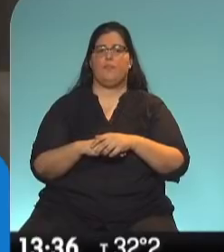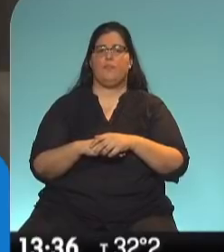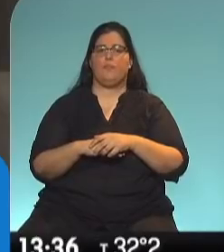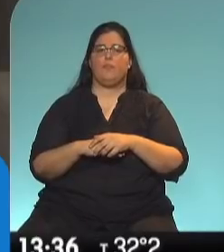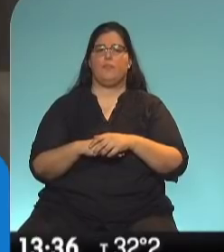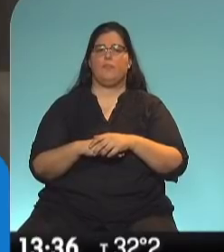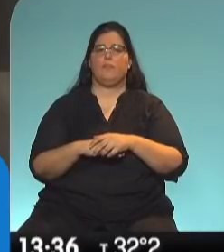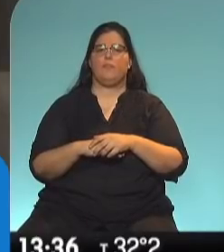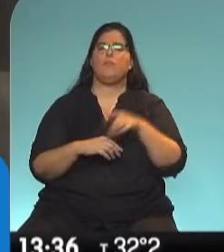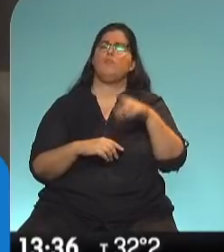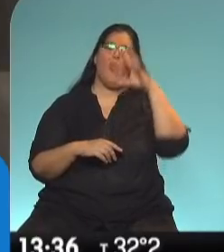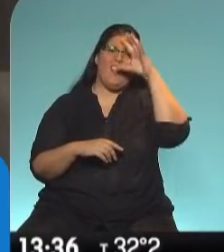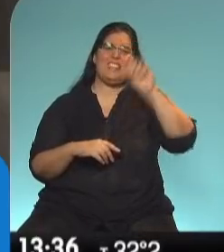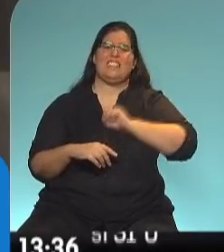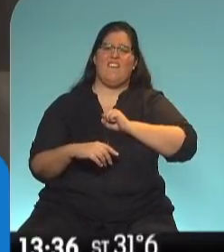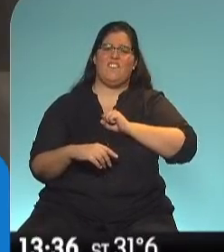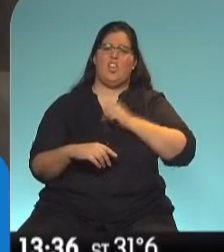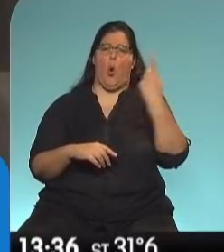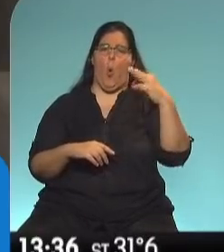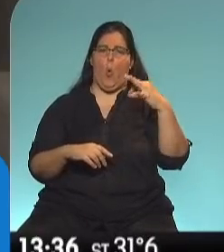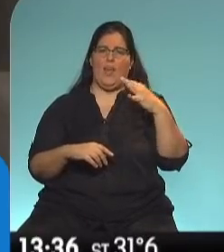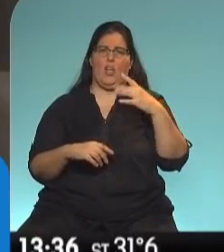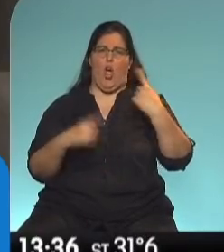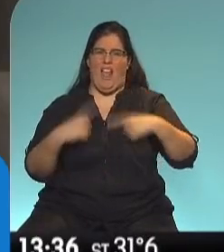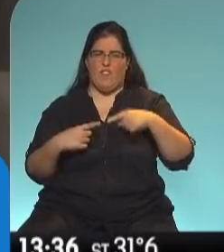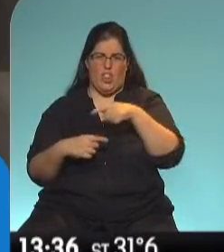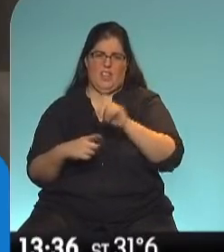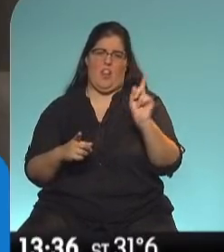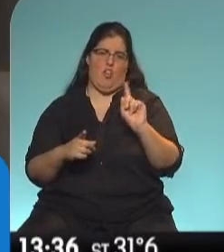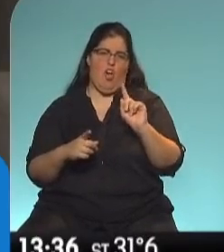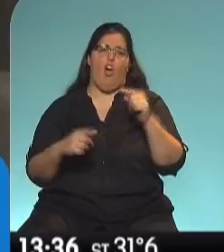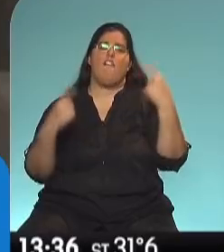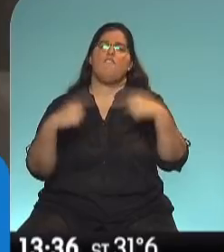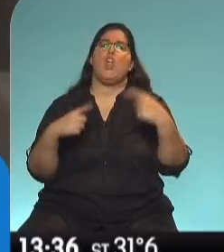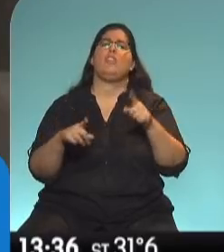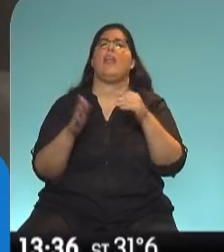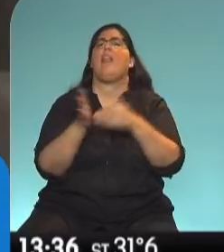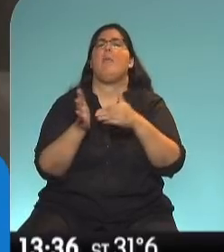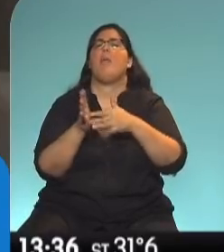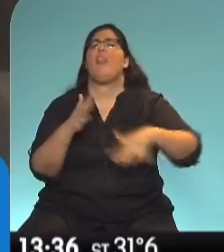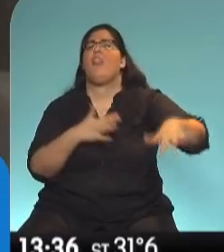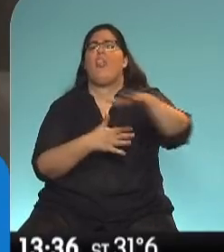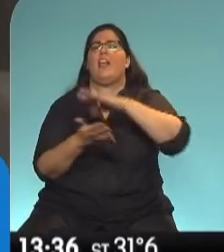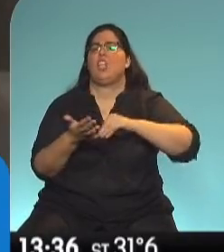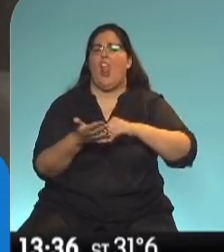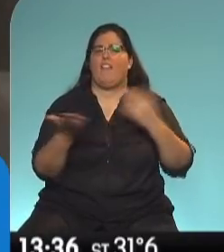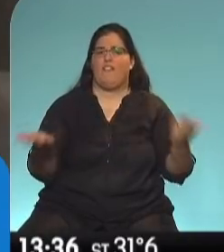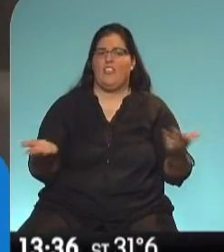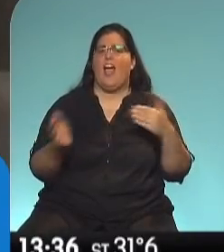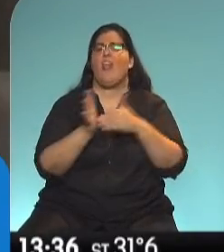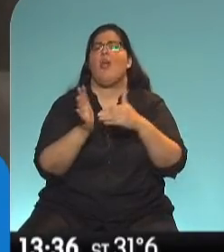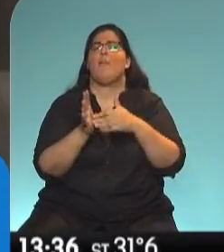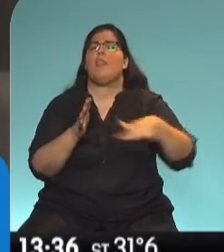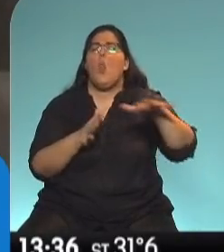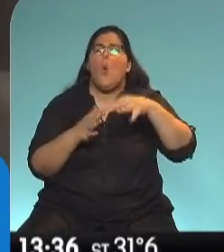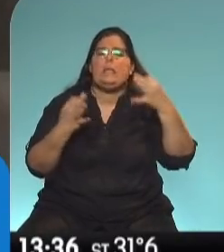monolithic challenge, the border. The border is varied, depending on the geography, depending on the